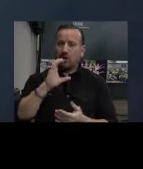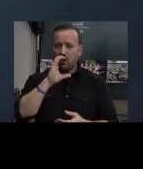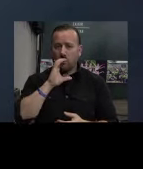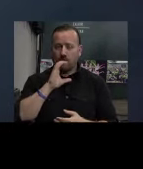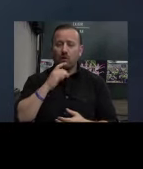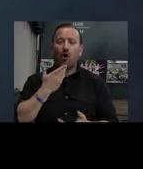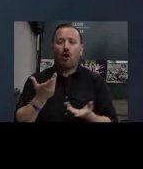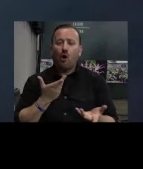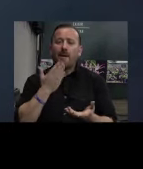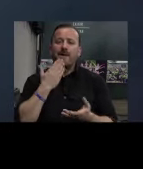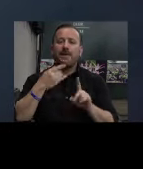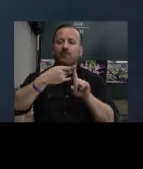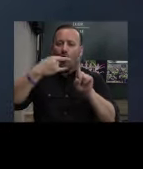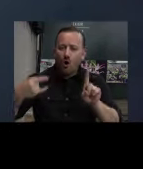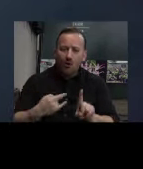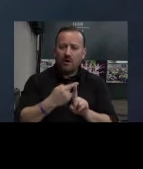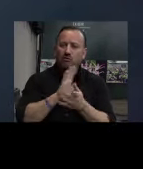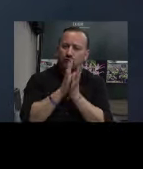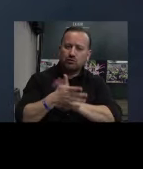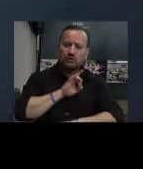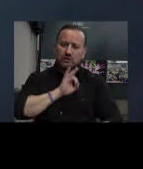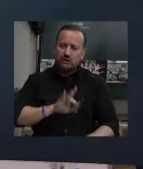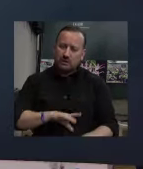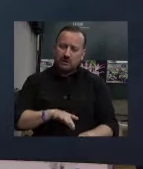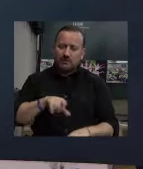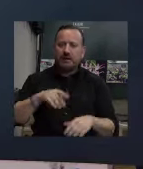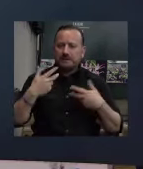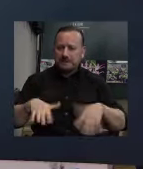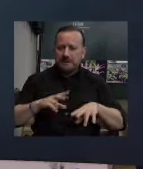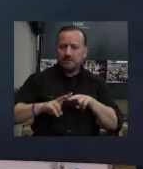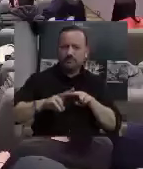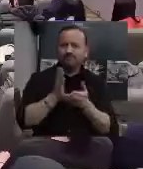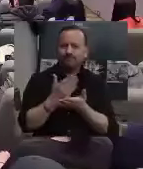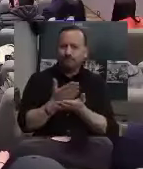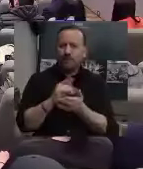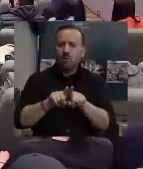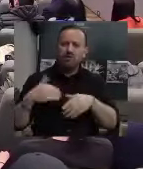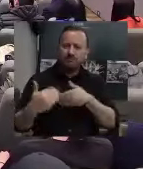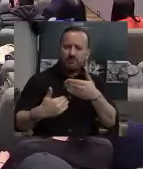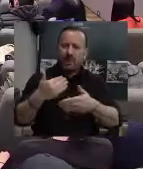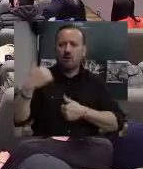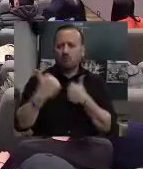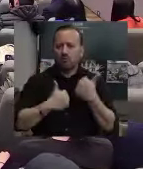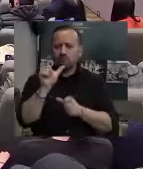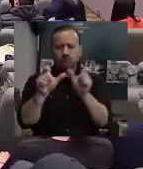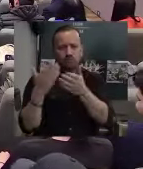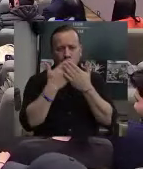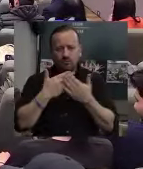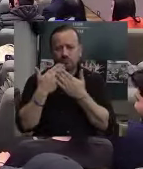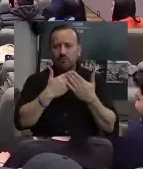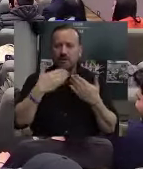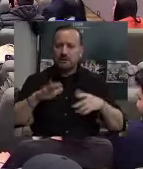como Online para todo chile han sido planificadas para impulsar el avance profesional de nuestros estudiantes